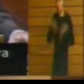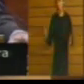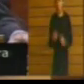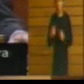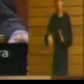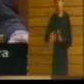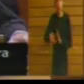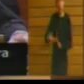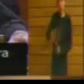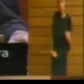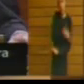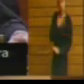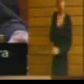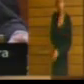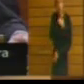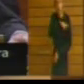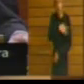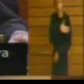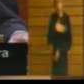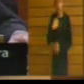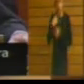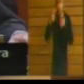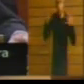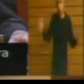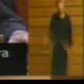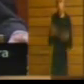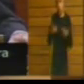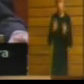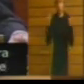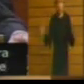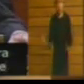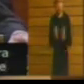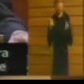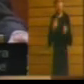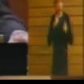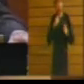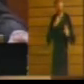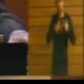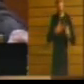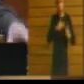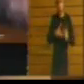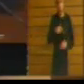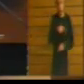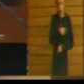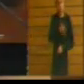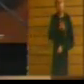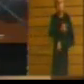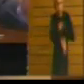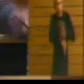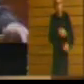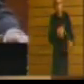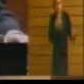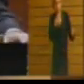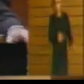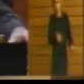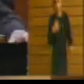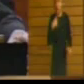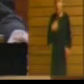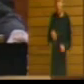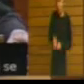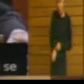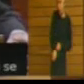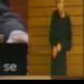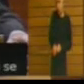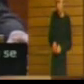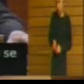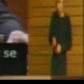de preinscripción. Si quiere fomentar y promocionar, como marca sus competencias, el euskera, lo hagan, pero no se inmiscuyan ni